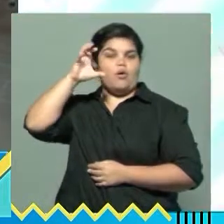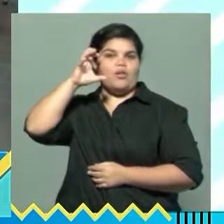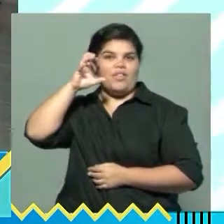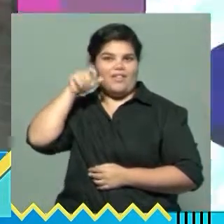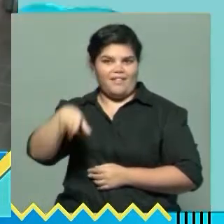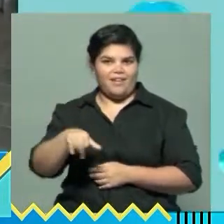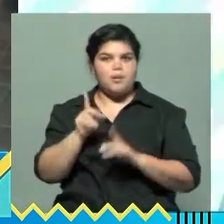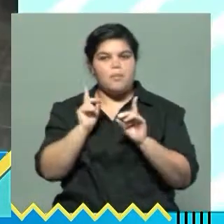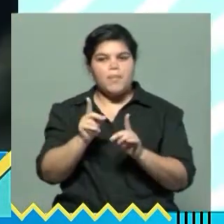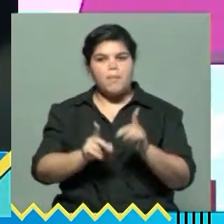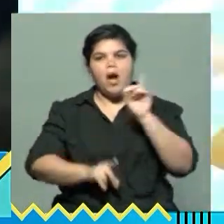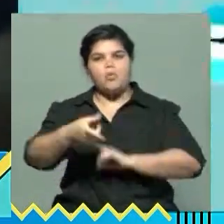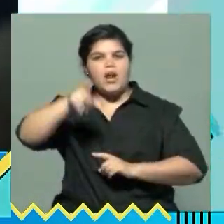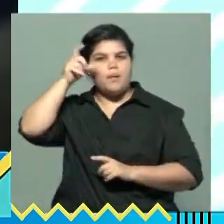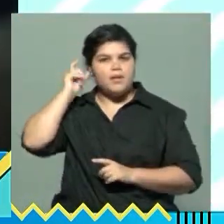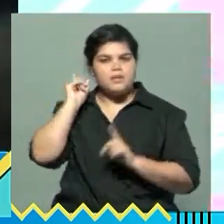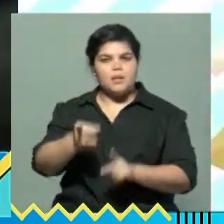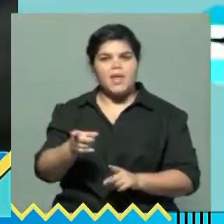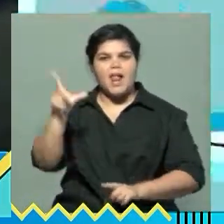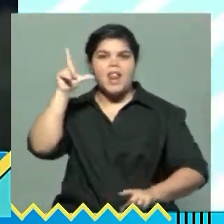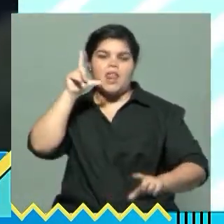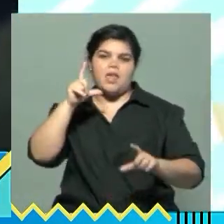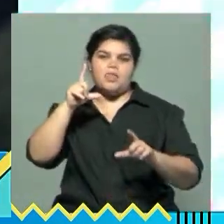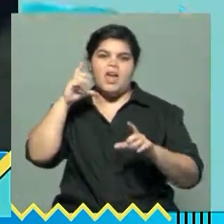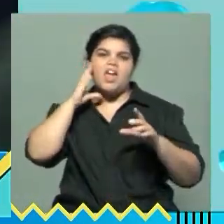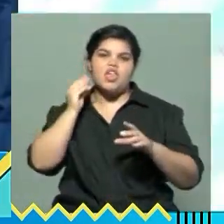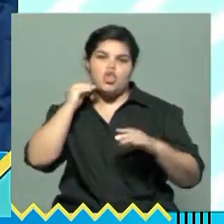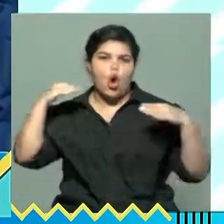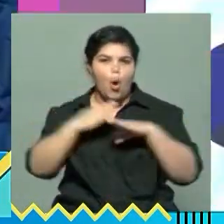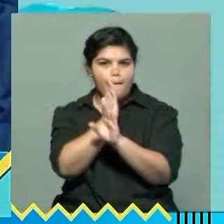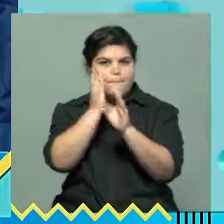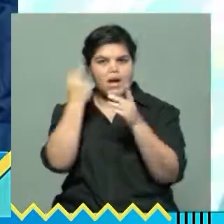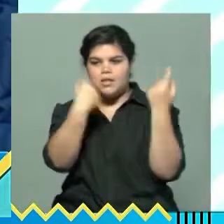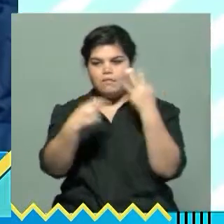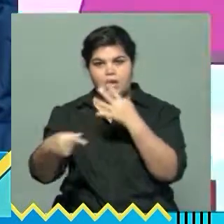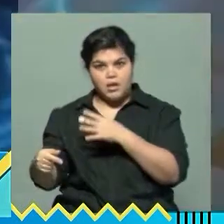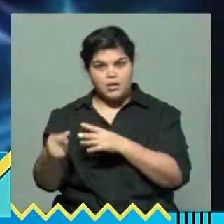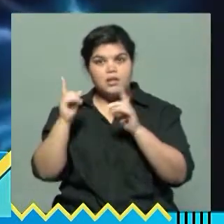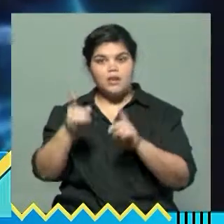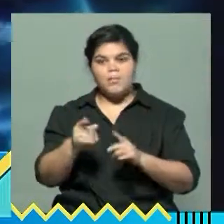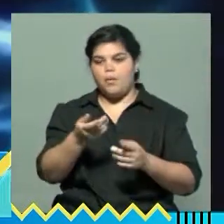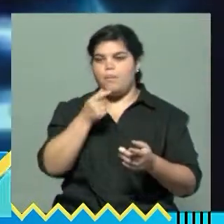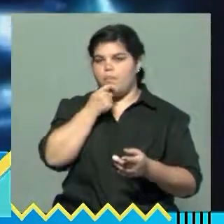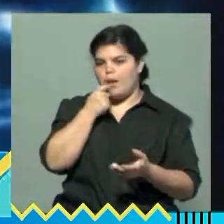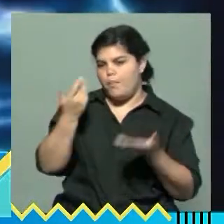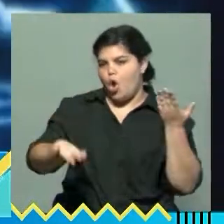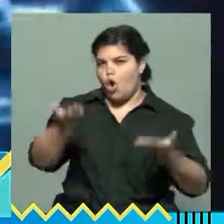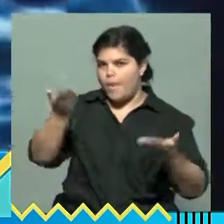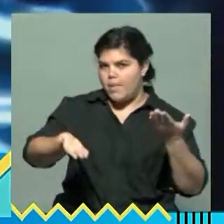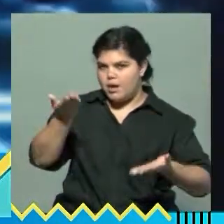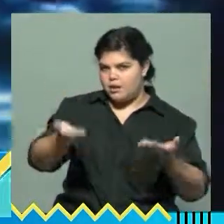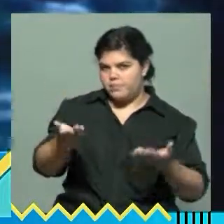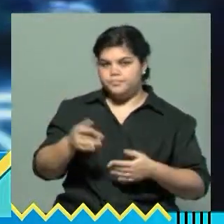experiencias también sobre el aprendizaje de lenguas extranjeras que muestran que si uno compara, por ejemplo, el rendimiento y la